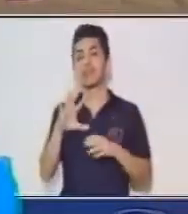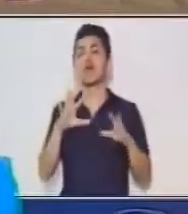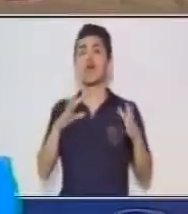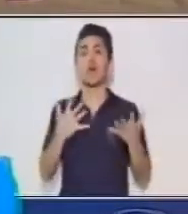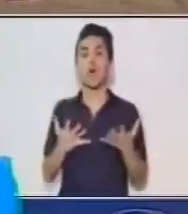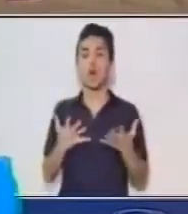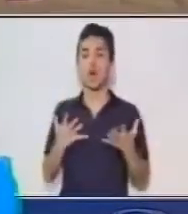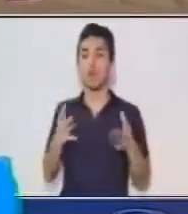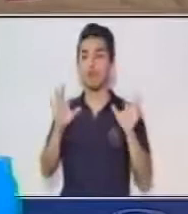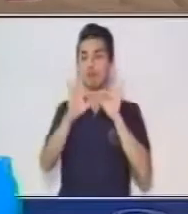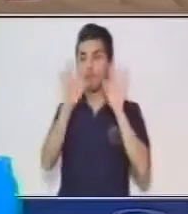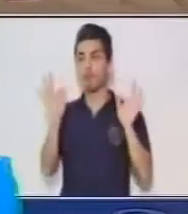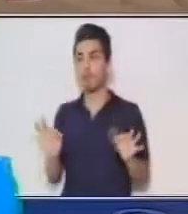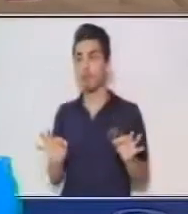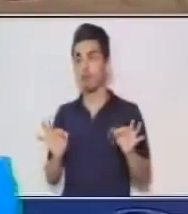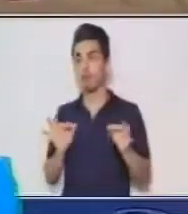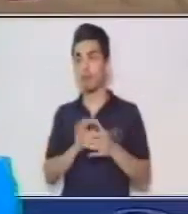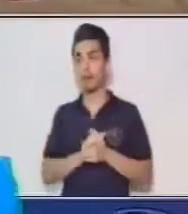una manera